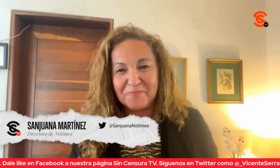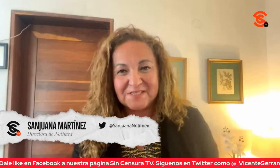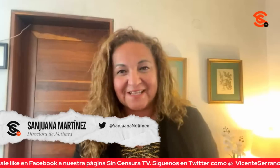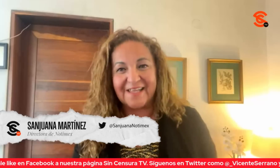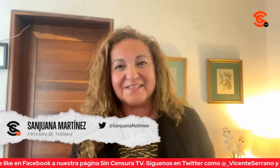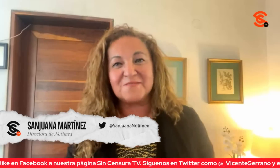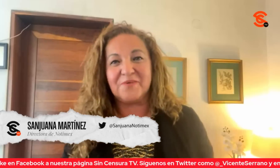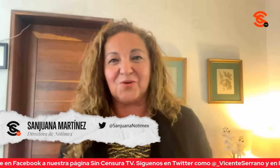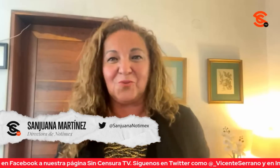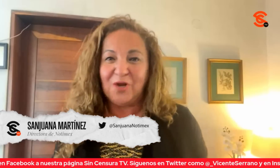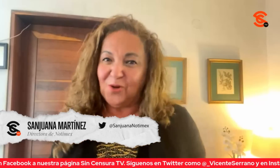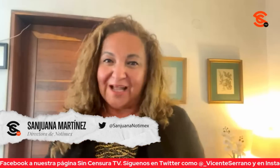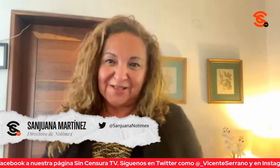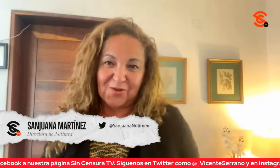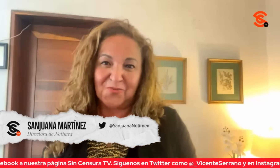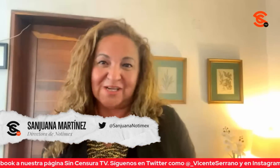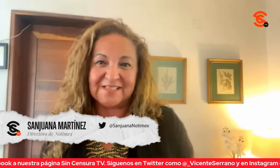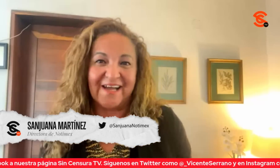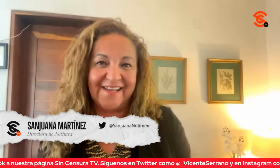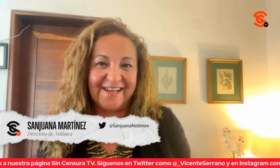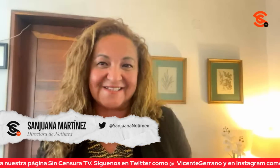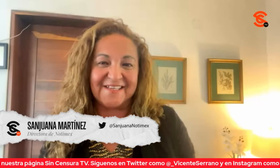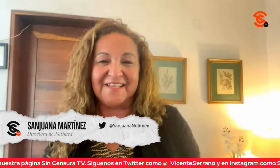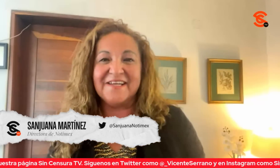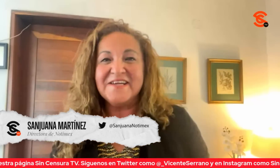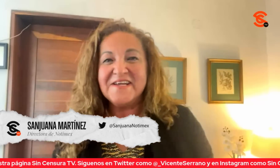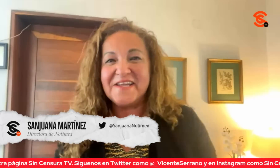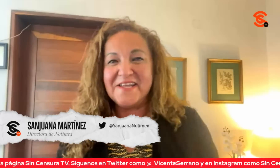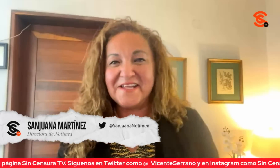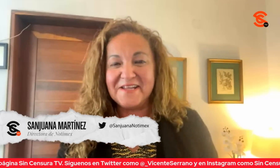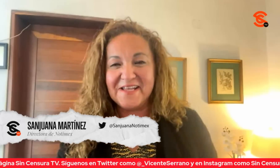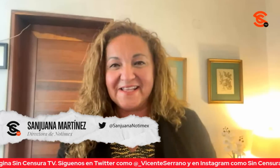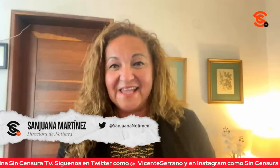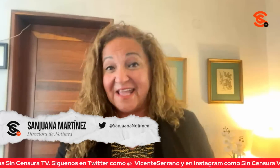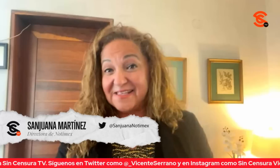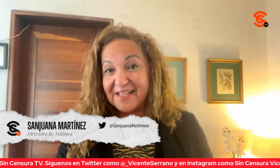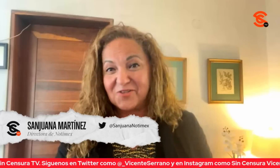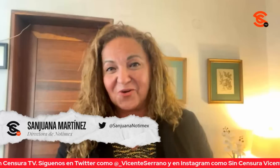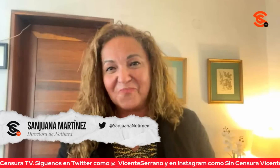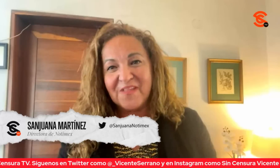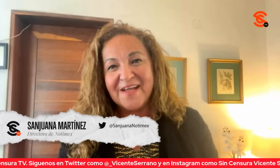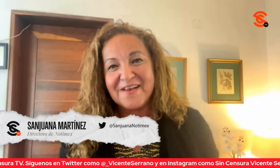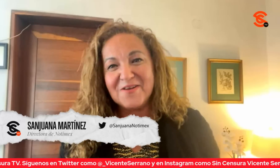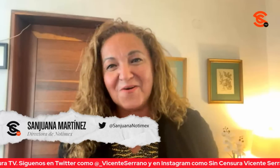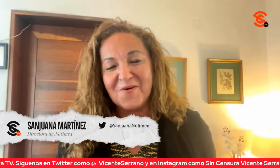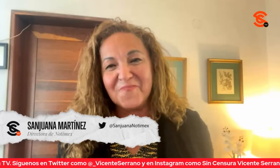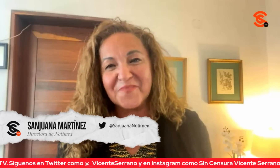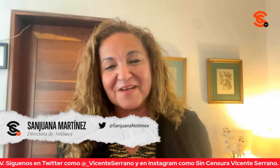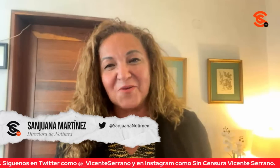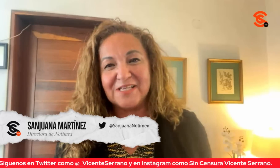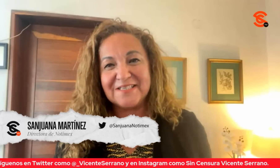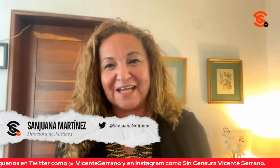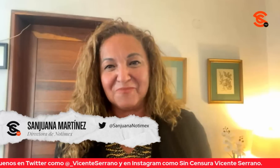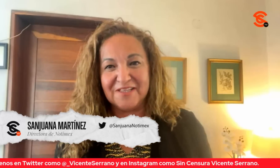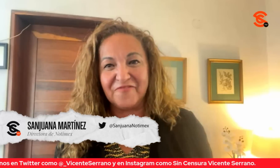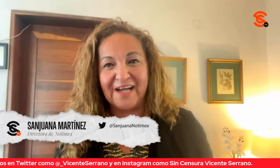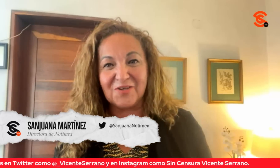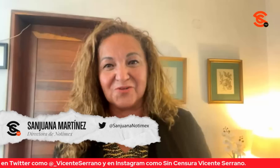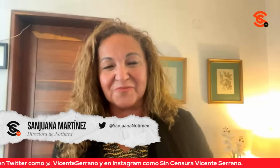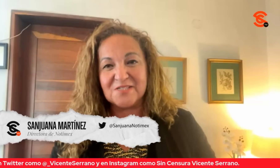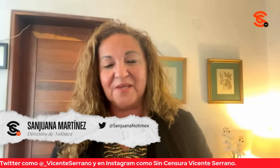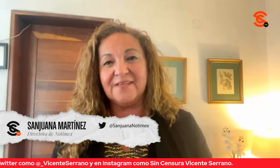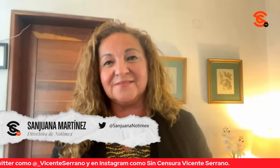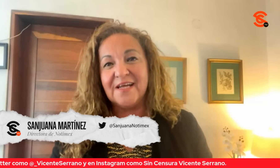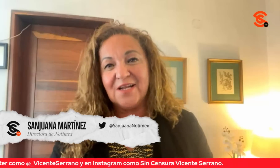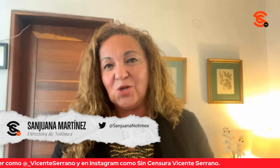de tempestades, pero vuelo alto como las águilas y intento no mancharme de